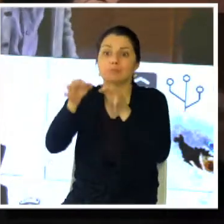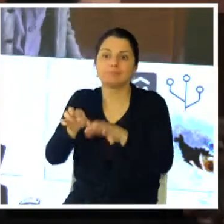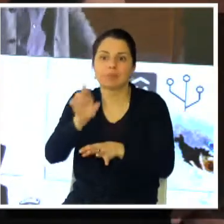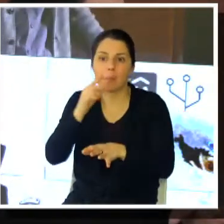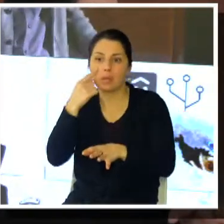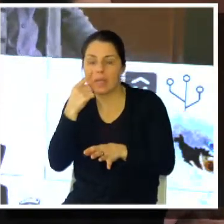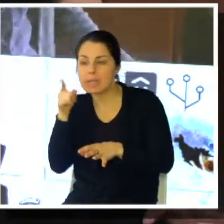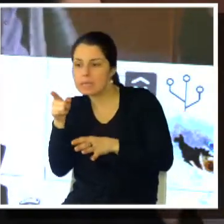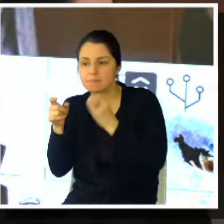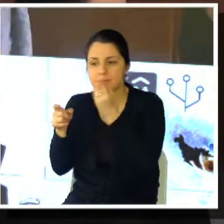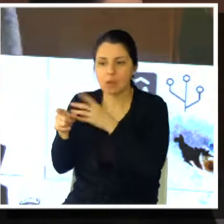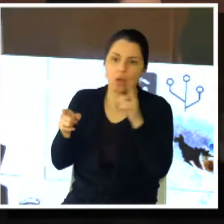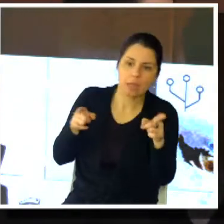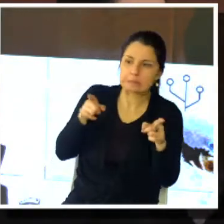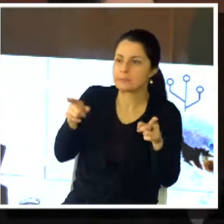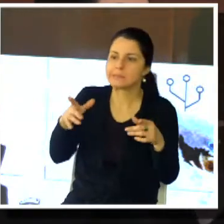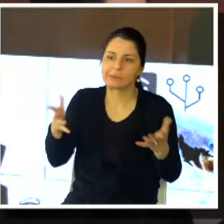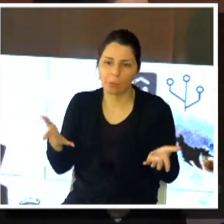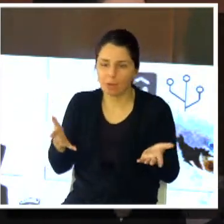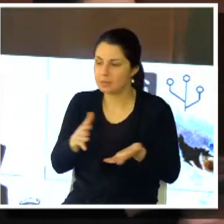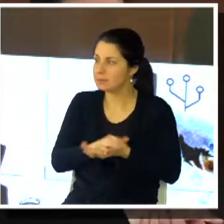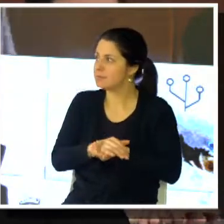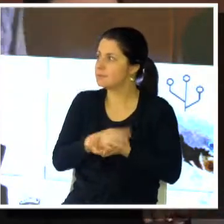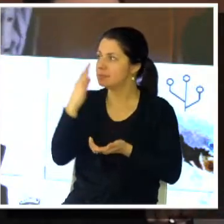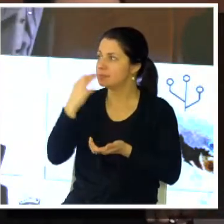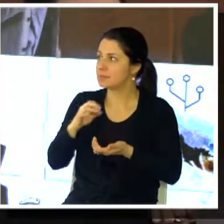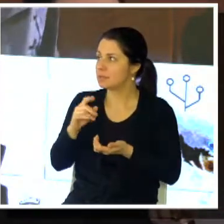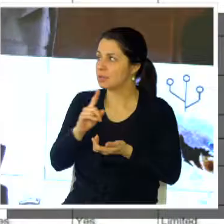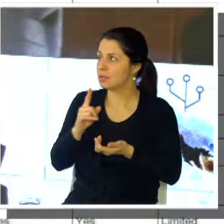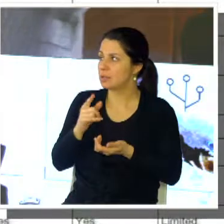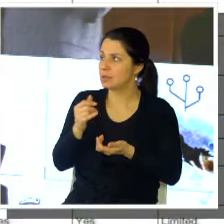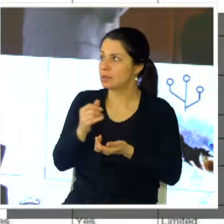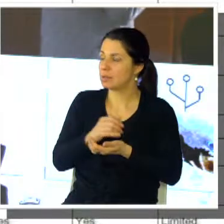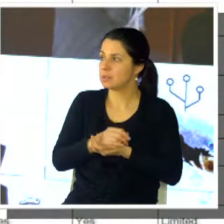otro aquí, pero me parece que no es por ahí la cosa.